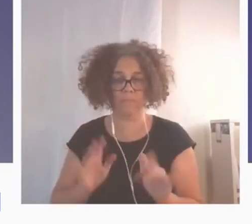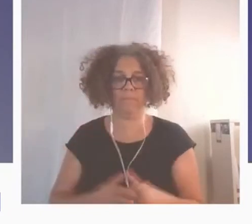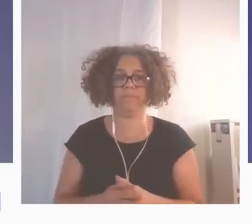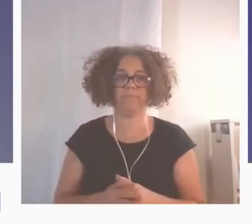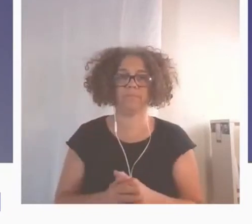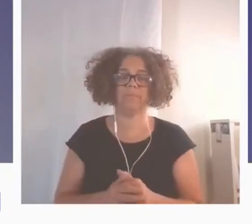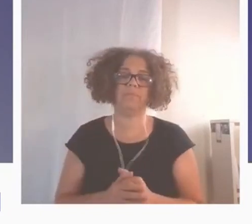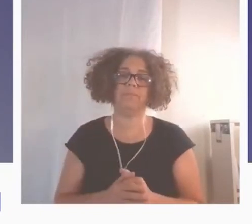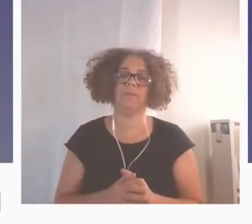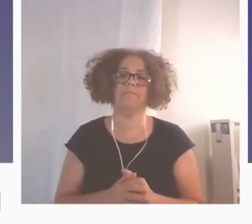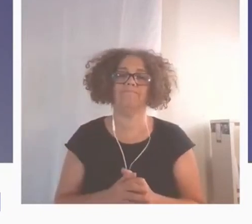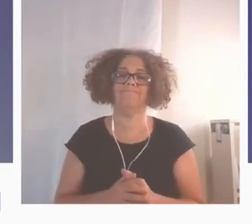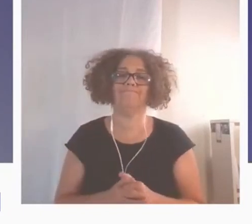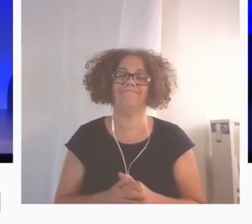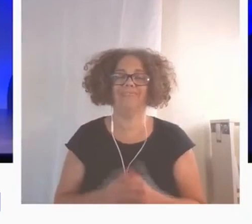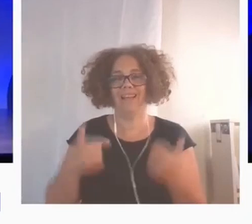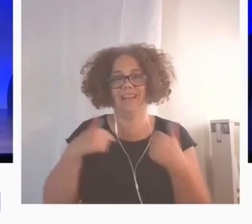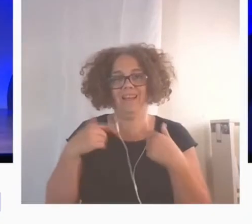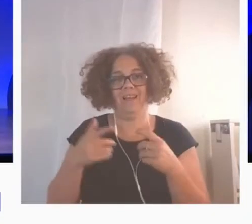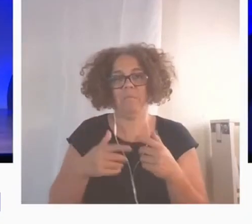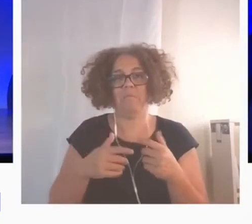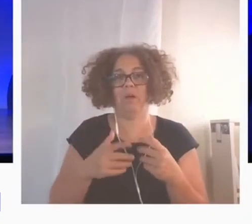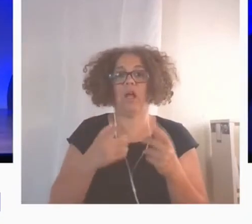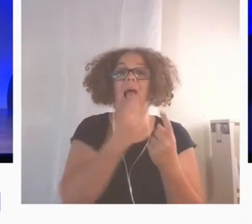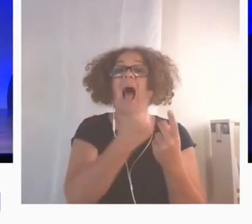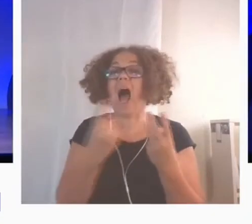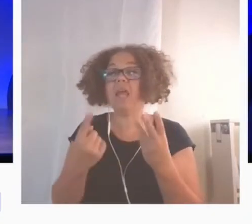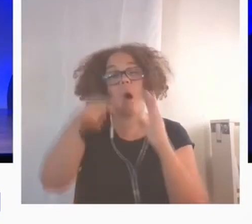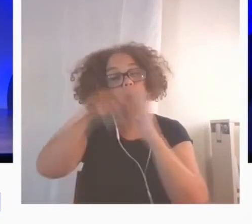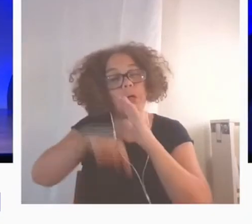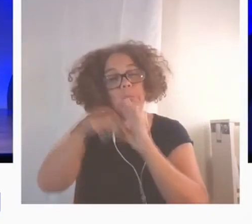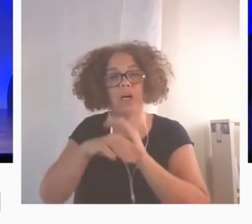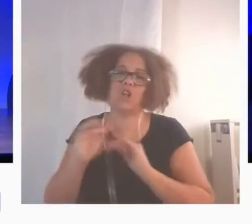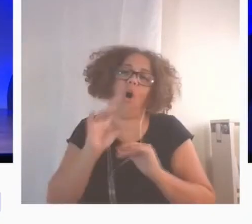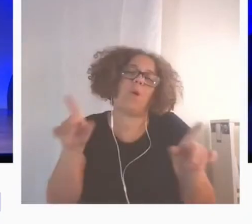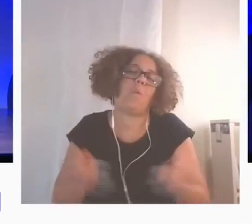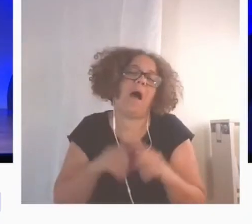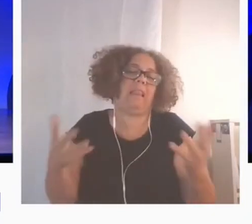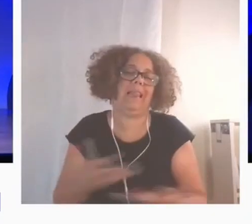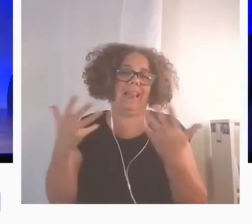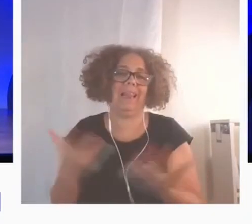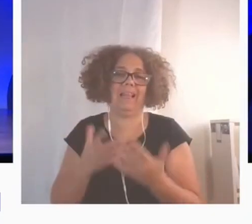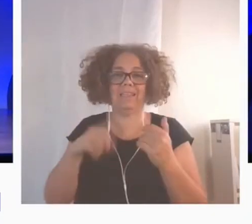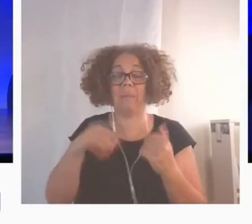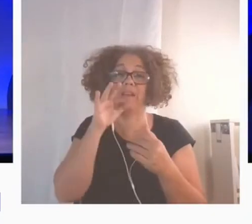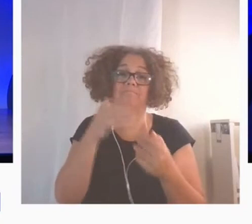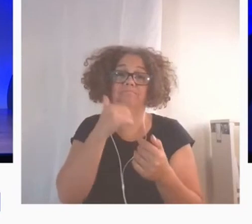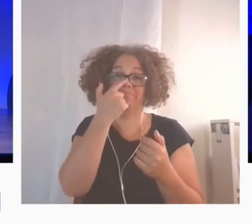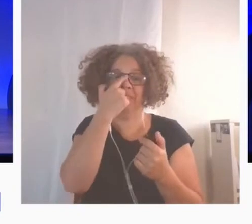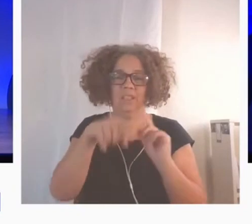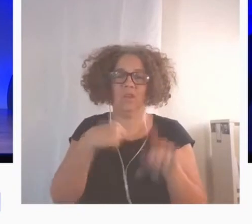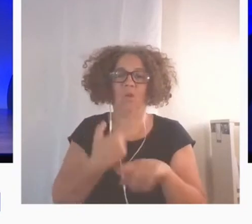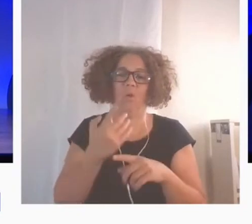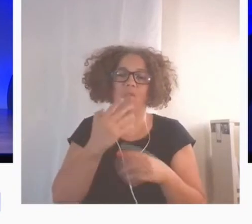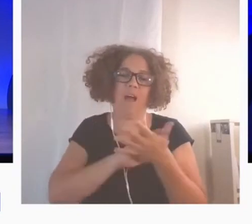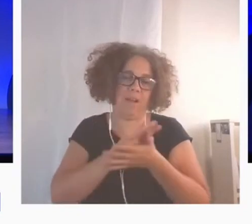detener mucho en todos nuestros proyectos. A ver, ahí está. Pero bueno, por mencionar algunos, y luego, Begoña, si